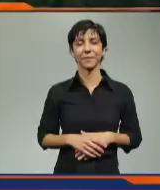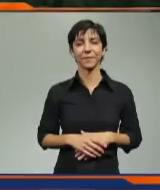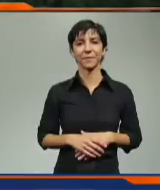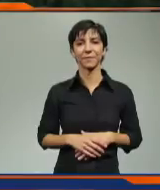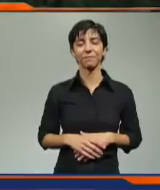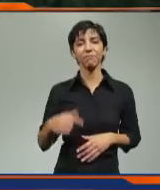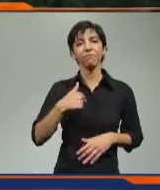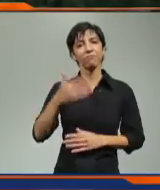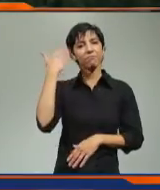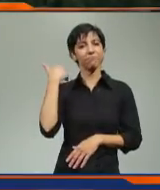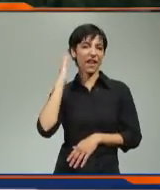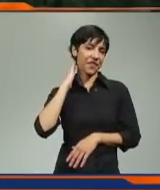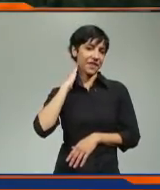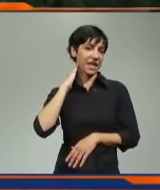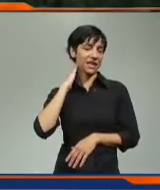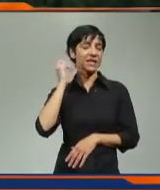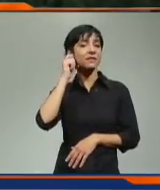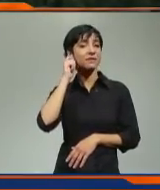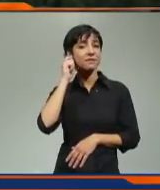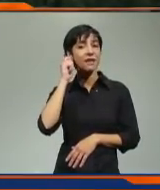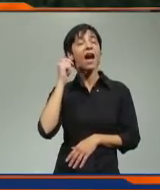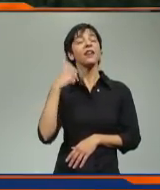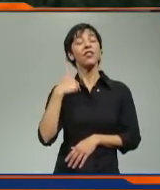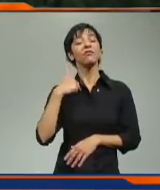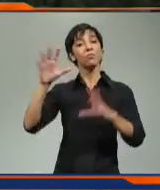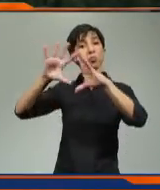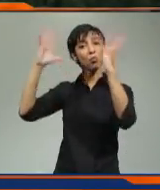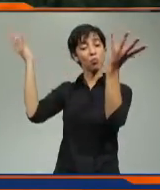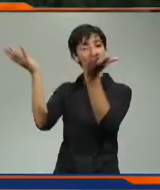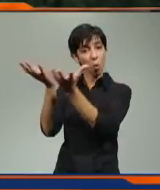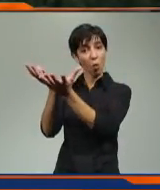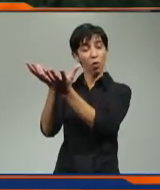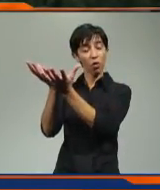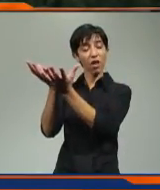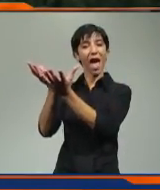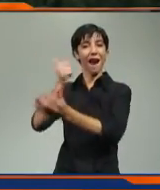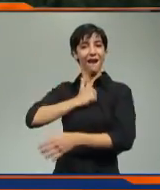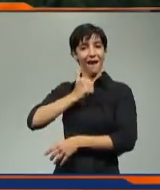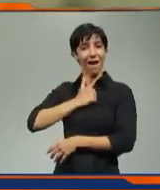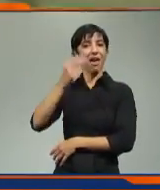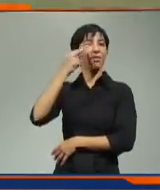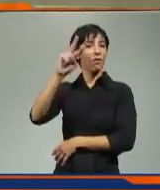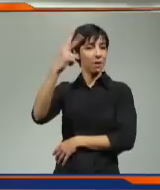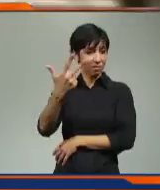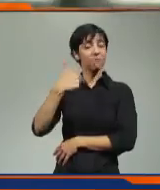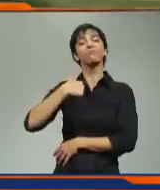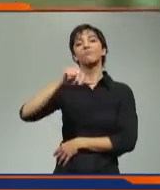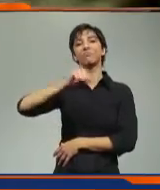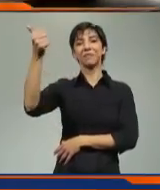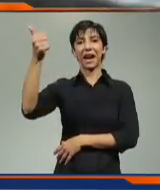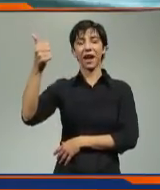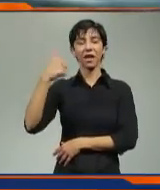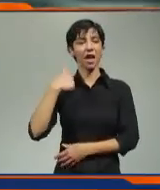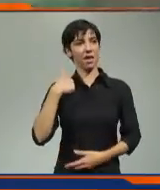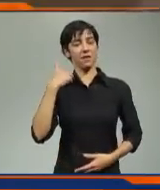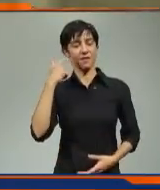Yo tenía 16 años y fue que gané el primer mundial en Canadá en 2003. Es como que me hizo un clic y